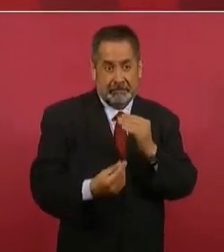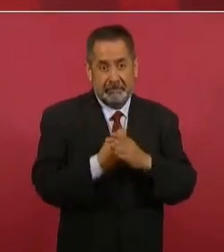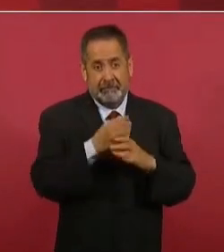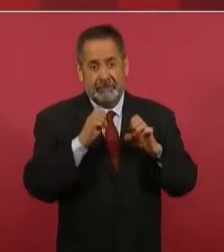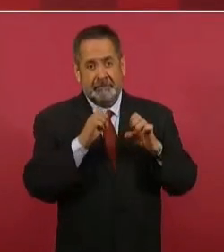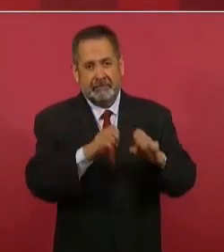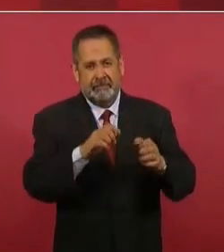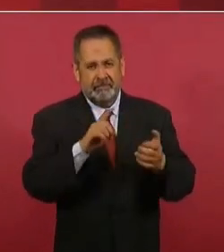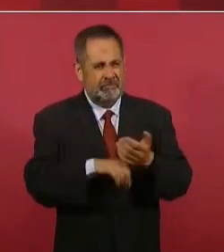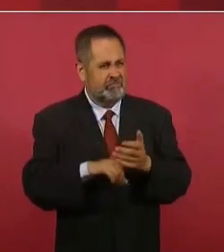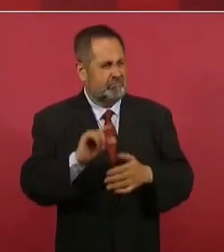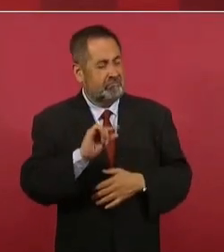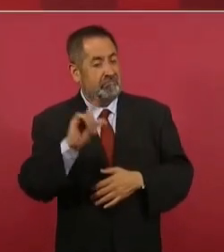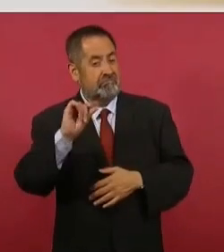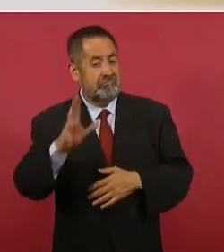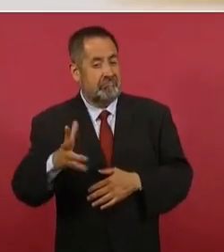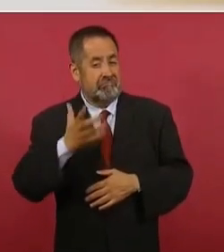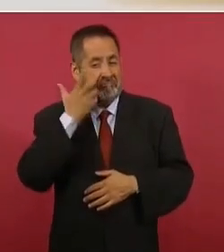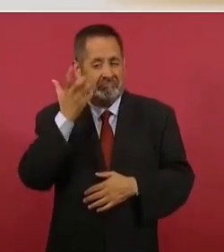de profesionalismo,